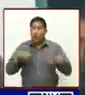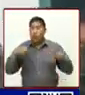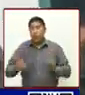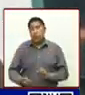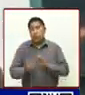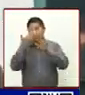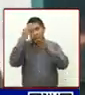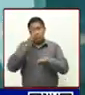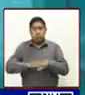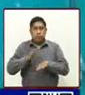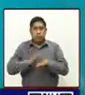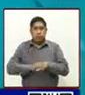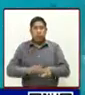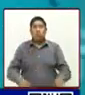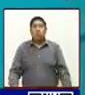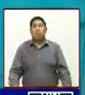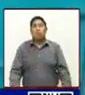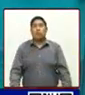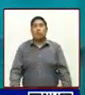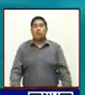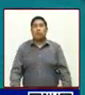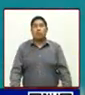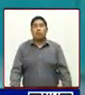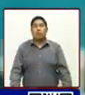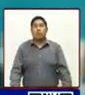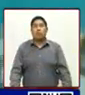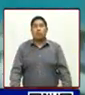audiencia de medidas cautelares.